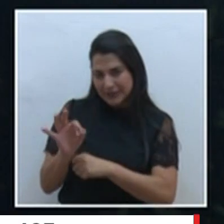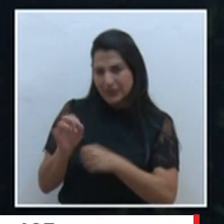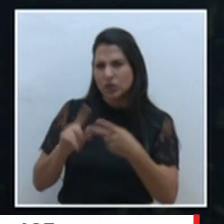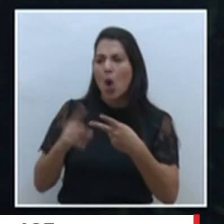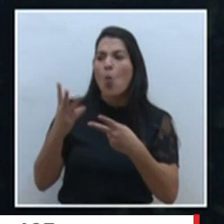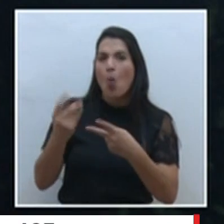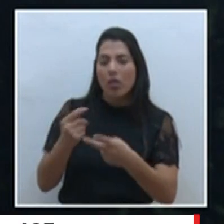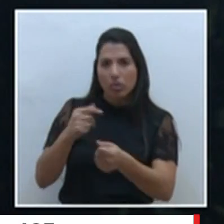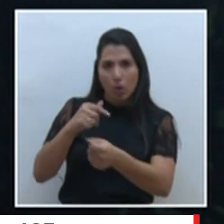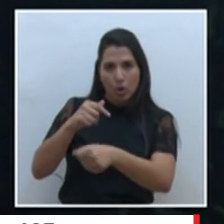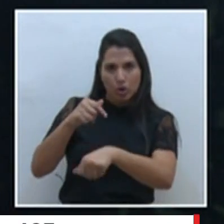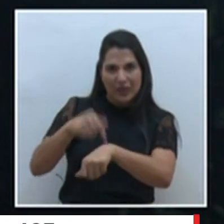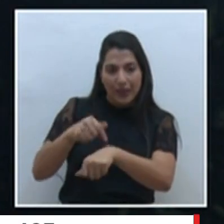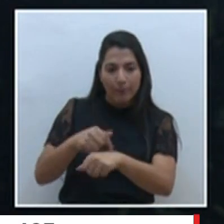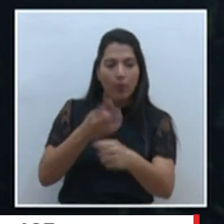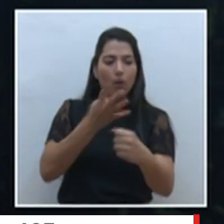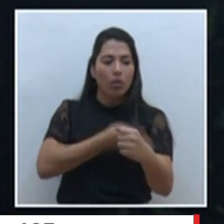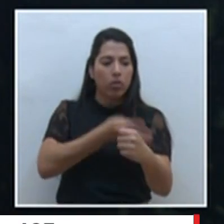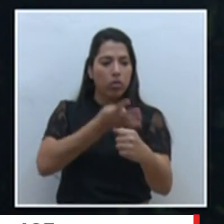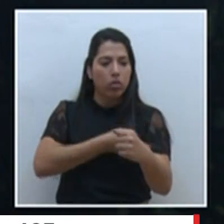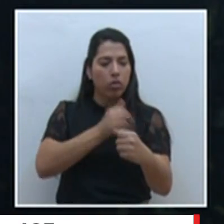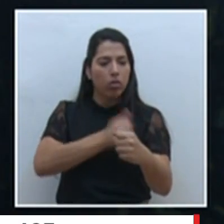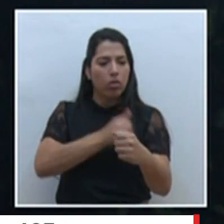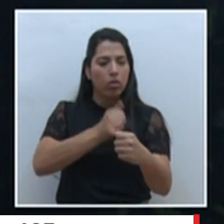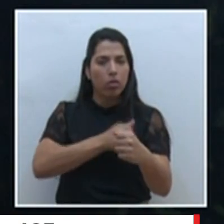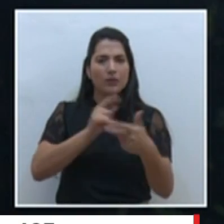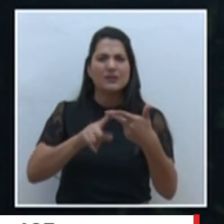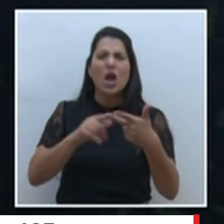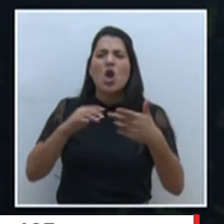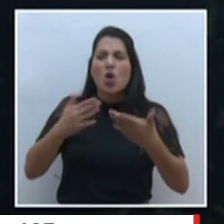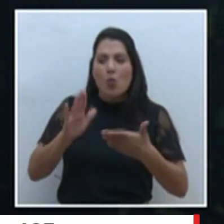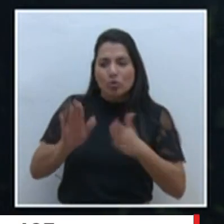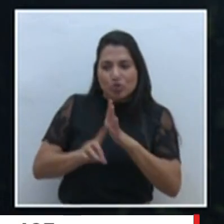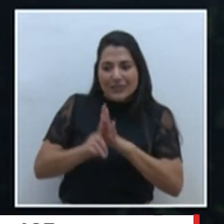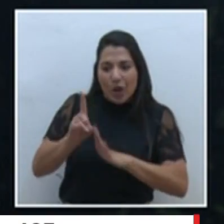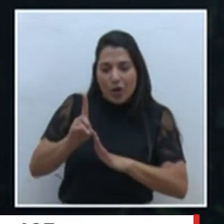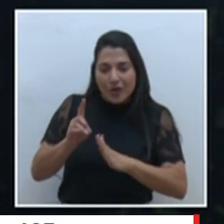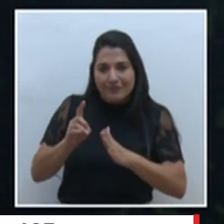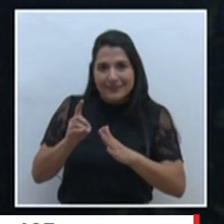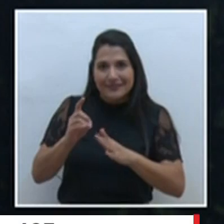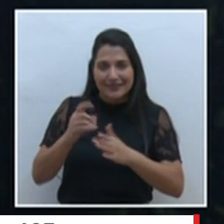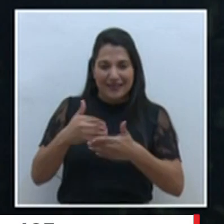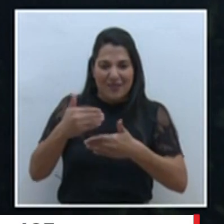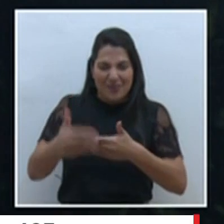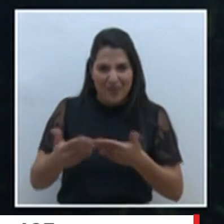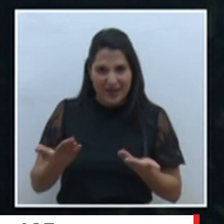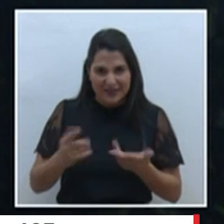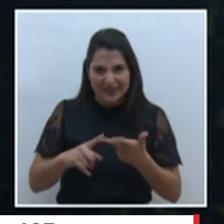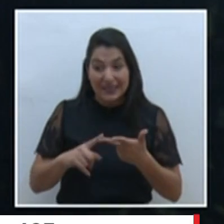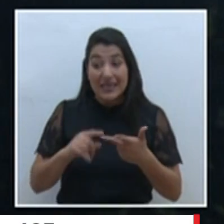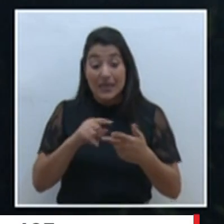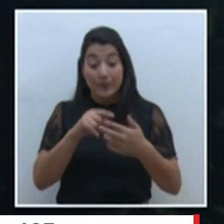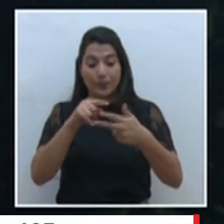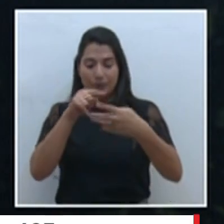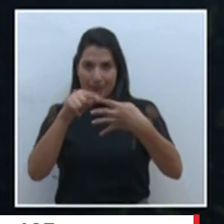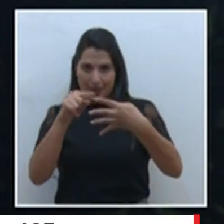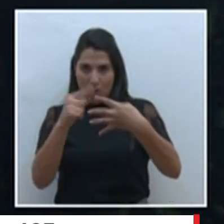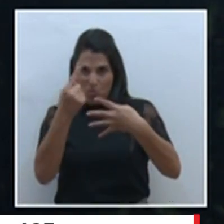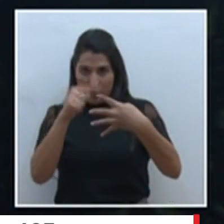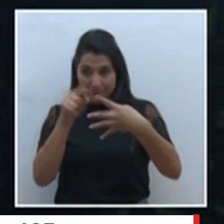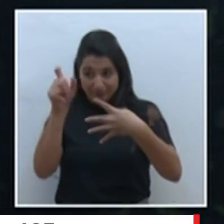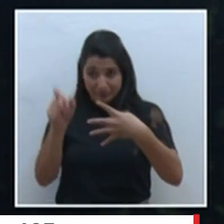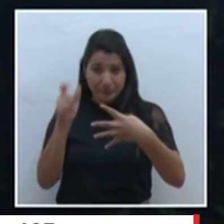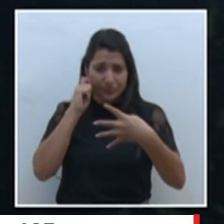la reacción día con día después de esta terapia, y cómo están reaccionando los otros 3 pacientes a los que se les aplicó. Además,